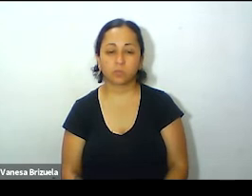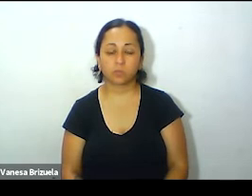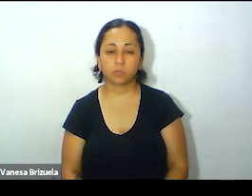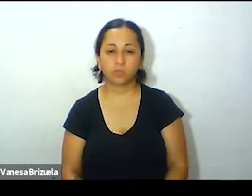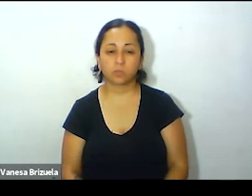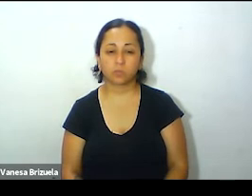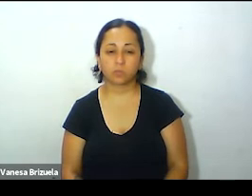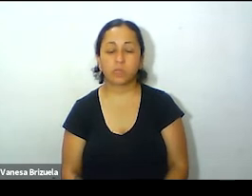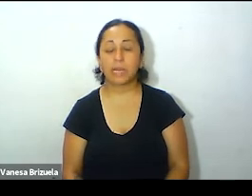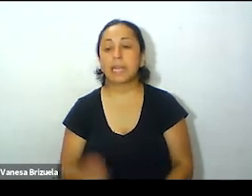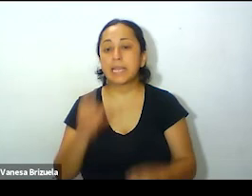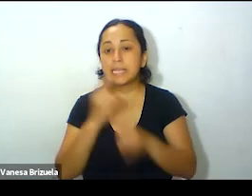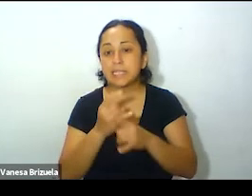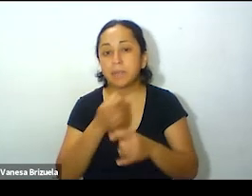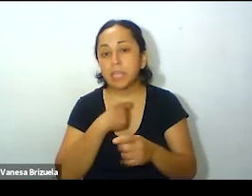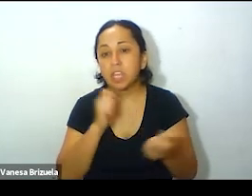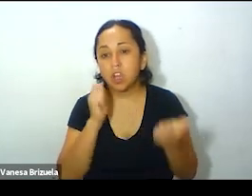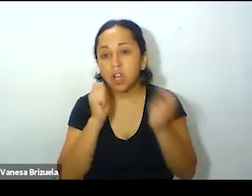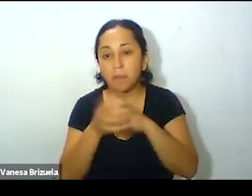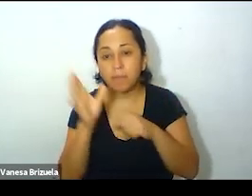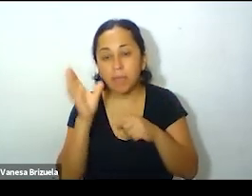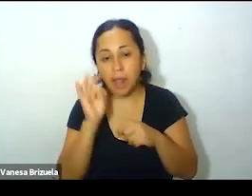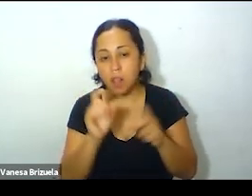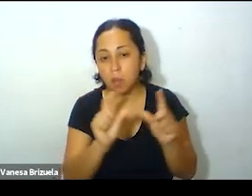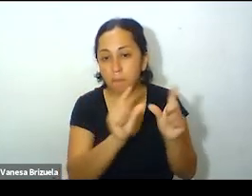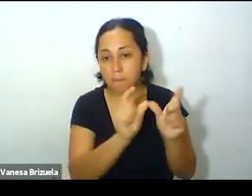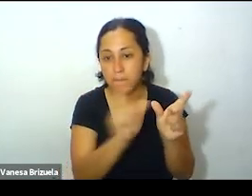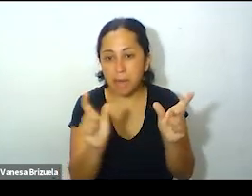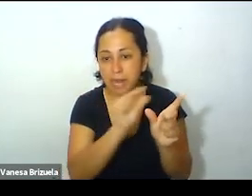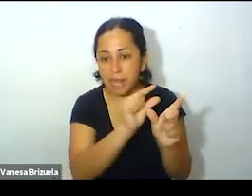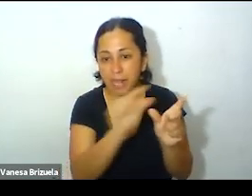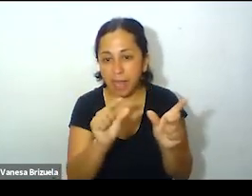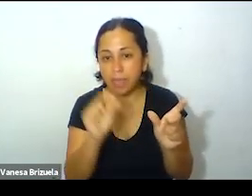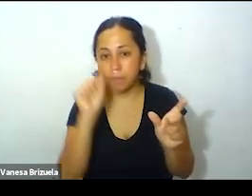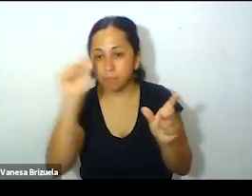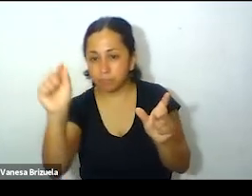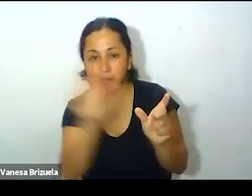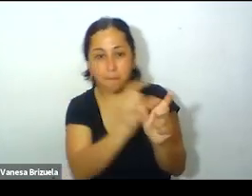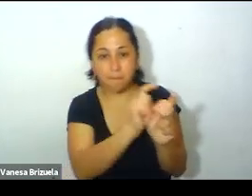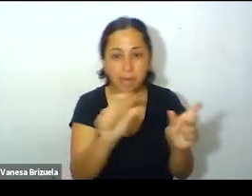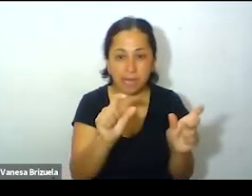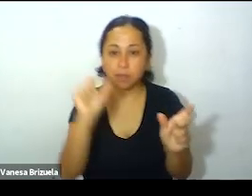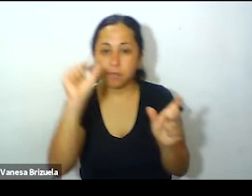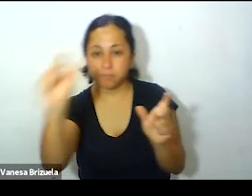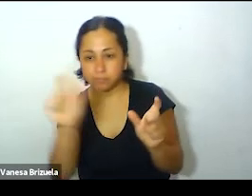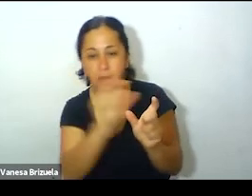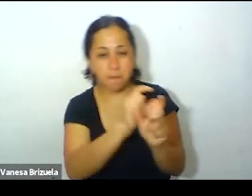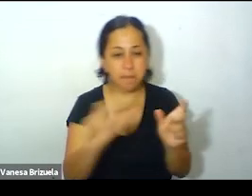Siempre que quiera modificar algo de la plantilla, tiene que seleccionarlo y después ir al panel.